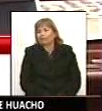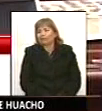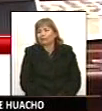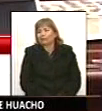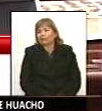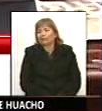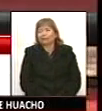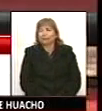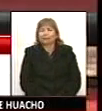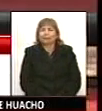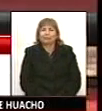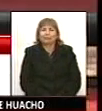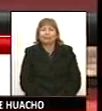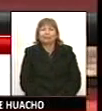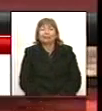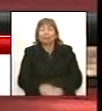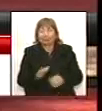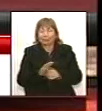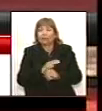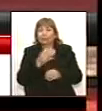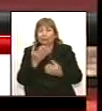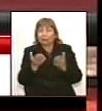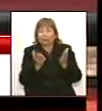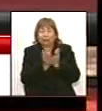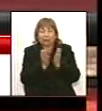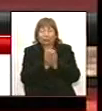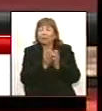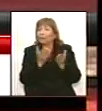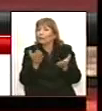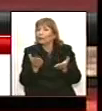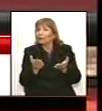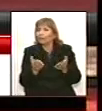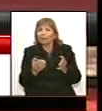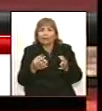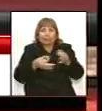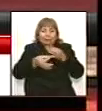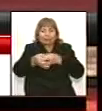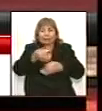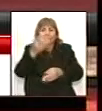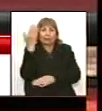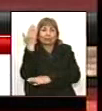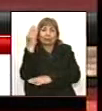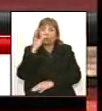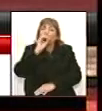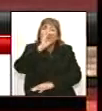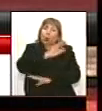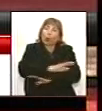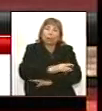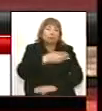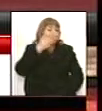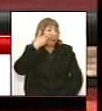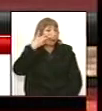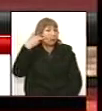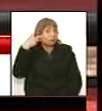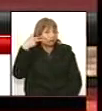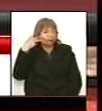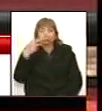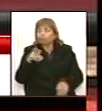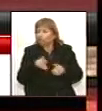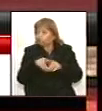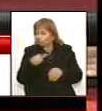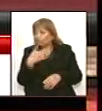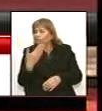Para que concluya. Para concluir, presidente, hay centros de educación en alternancia. En el caso de la Amazonía y de la zona andina